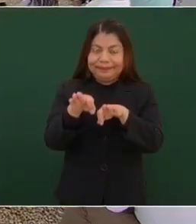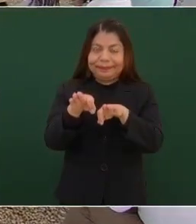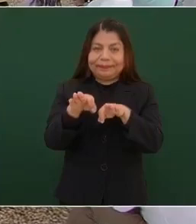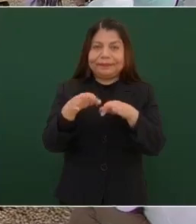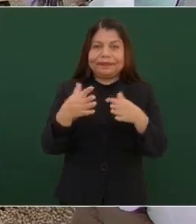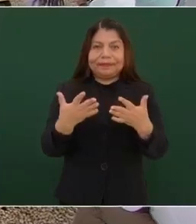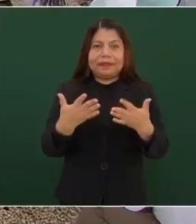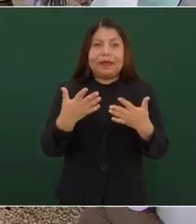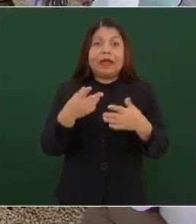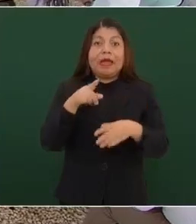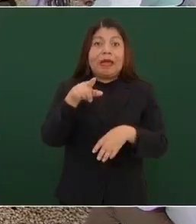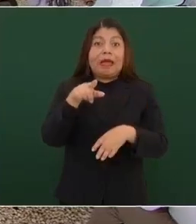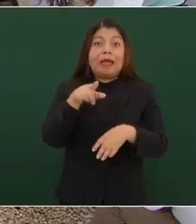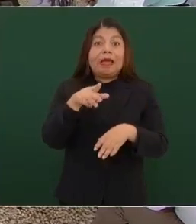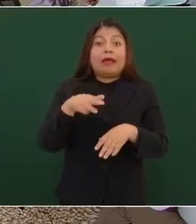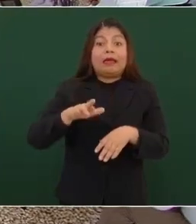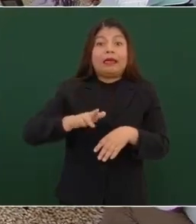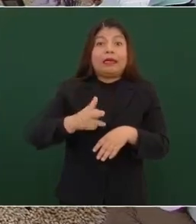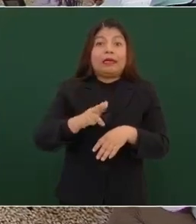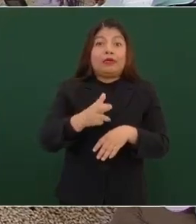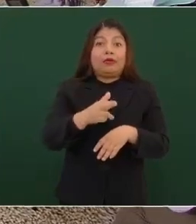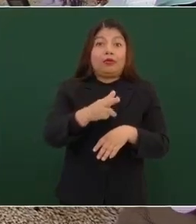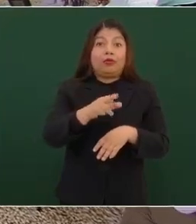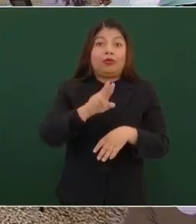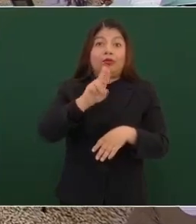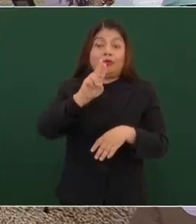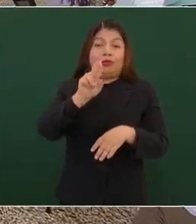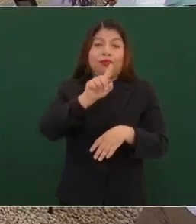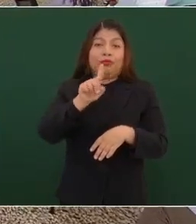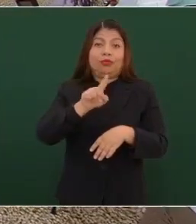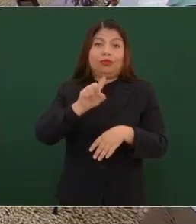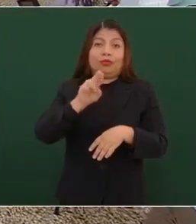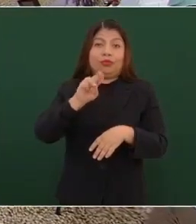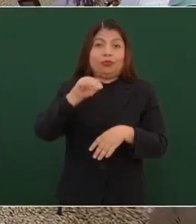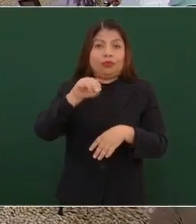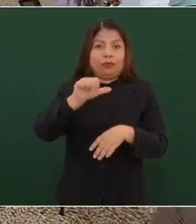el río más grande de México,